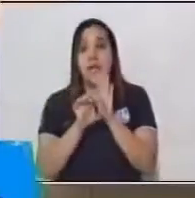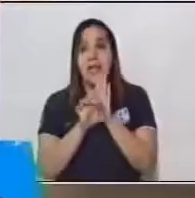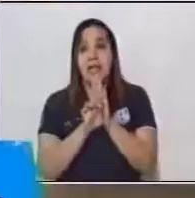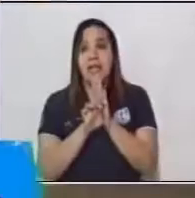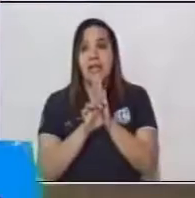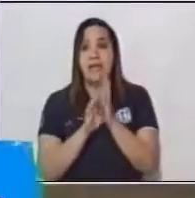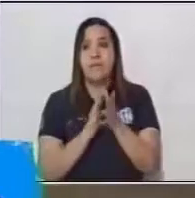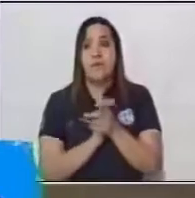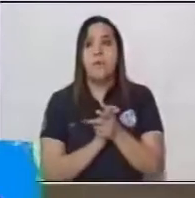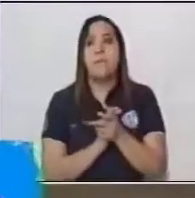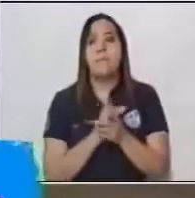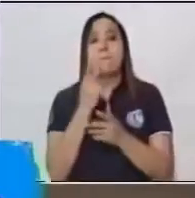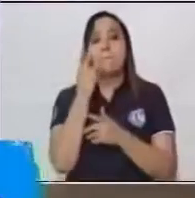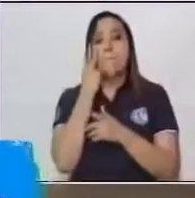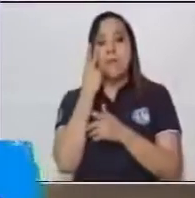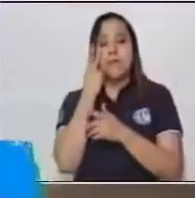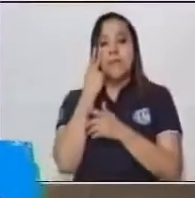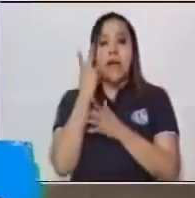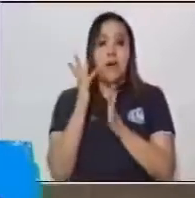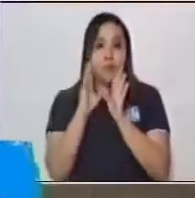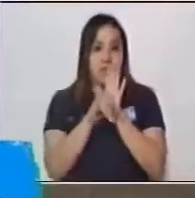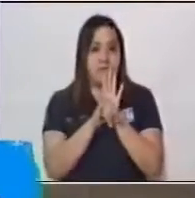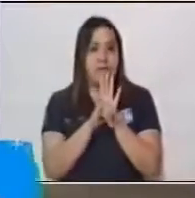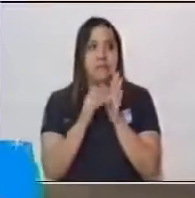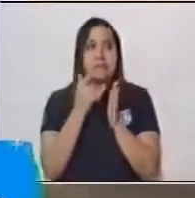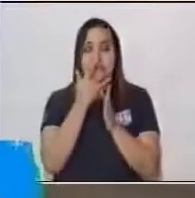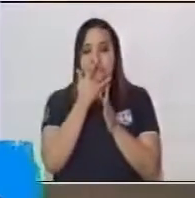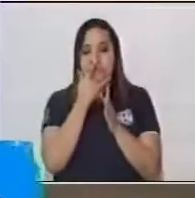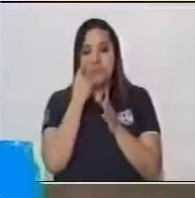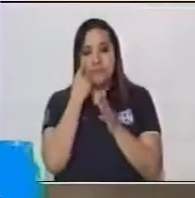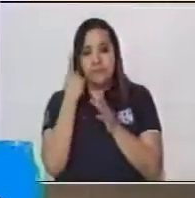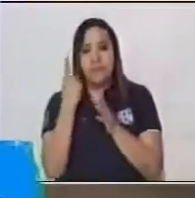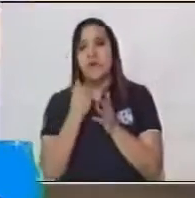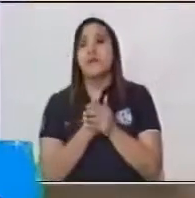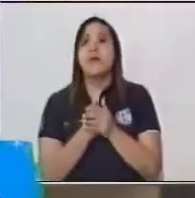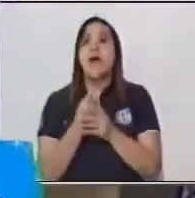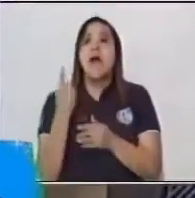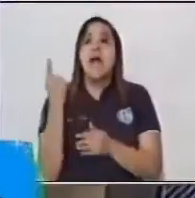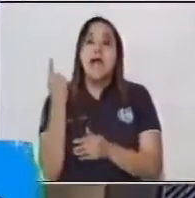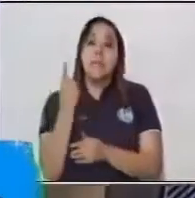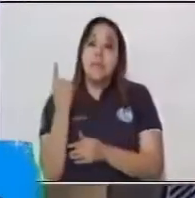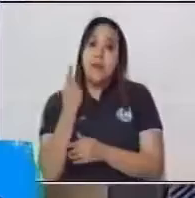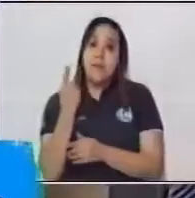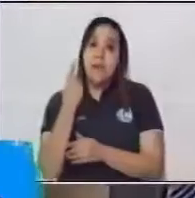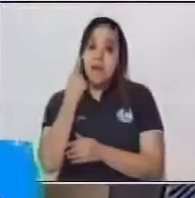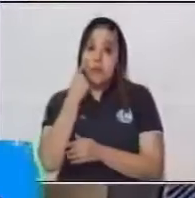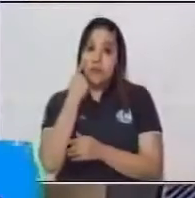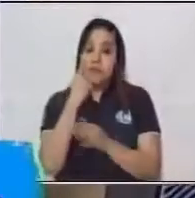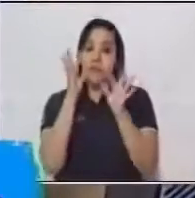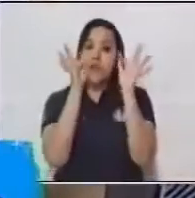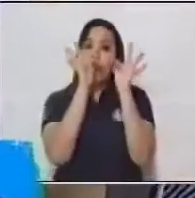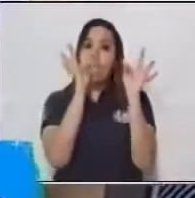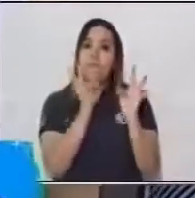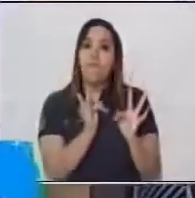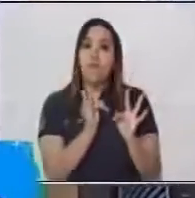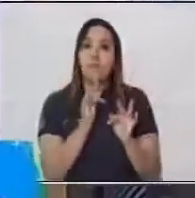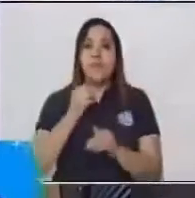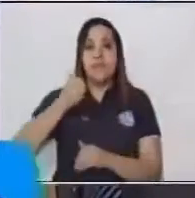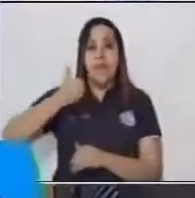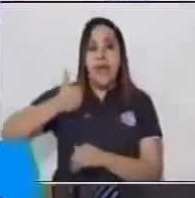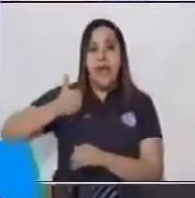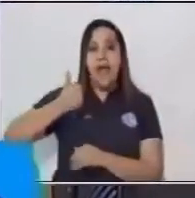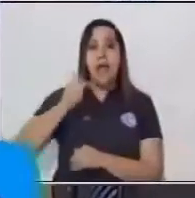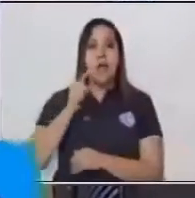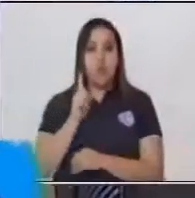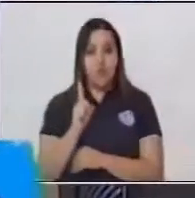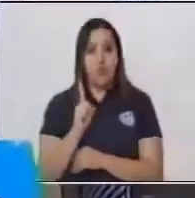vamos a identificar unos elementos aún en esta sucesión. El primer elemento lo tenemos identificado aquí, A1.